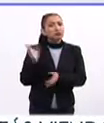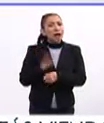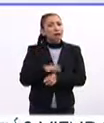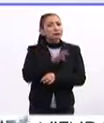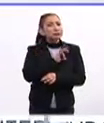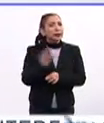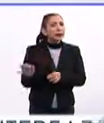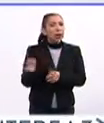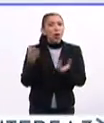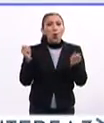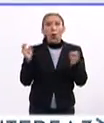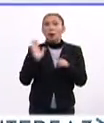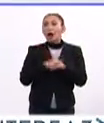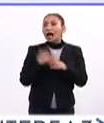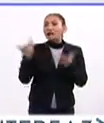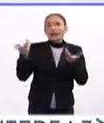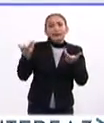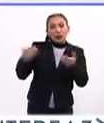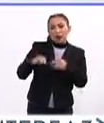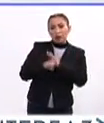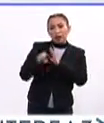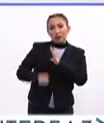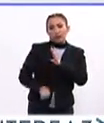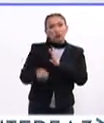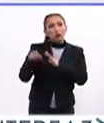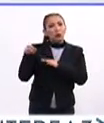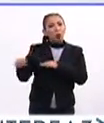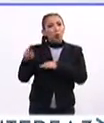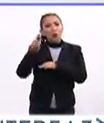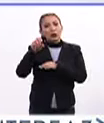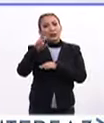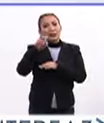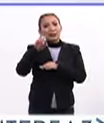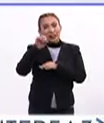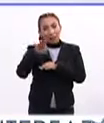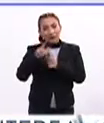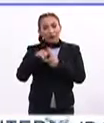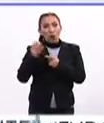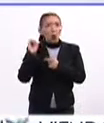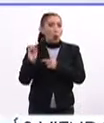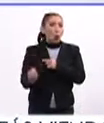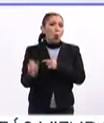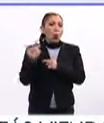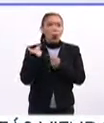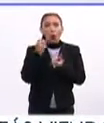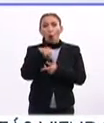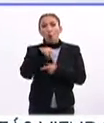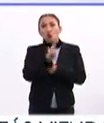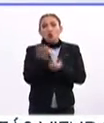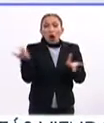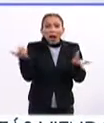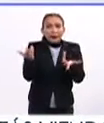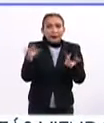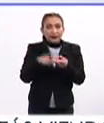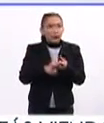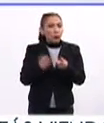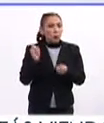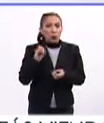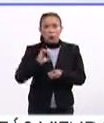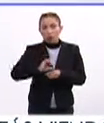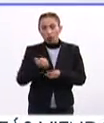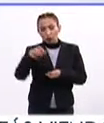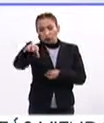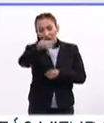se puede hacer o qué más se está haciendo, por ejemplo, con UNICEF o por supuesto de la mano de la ONU o